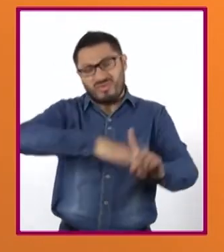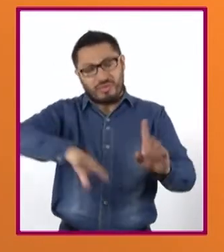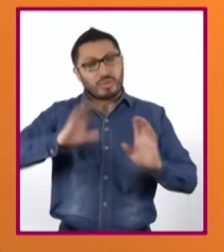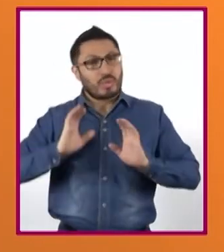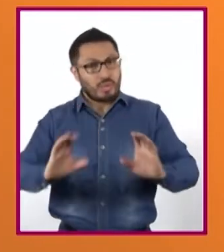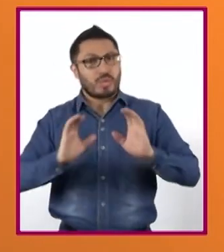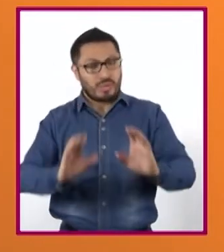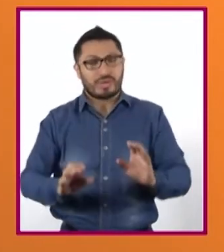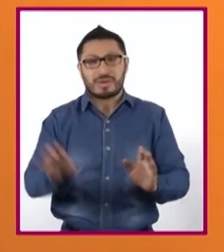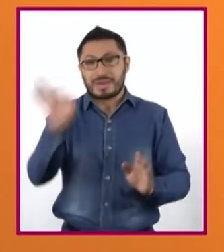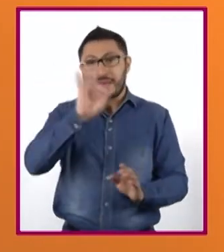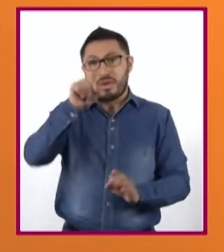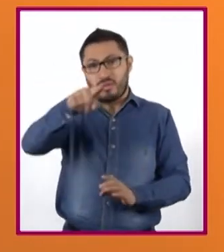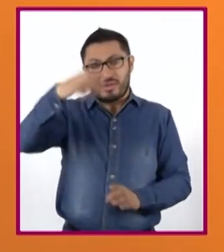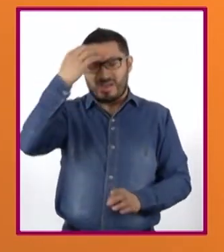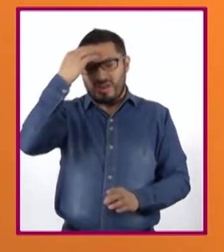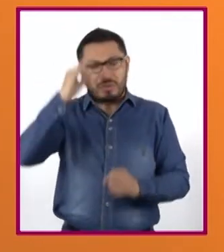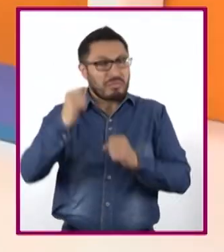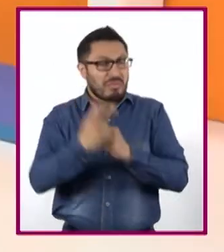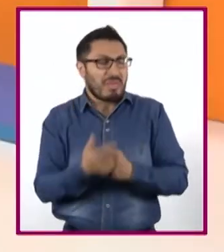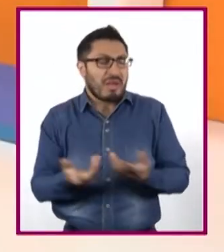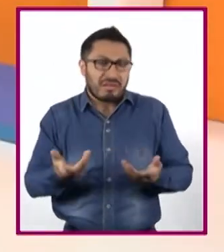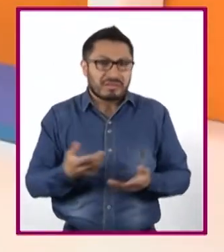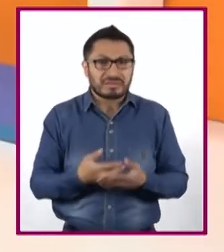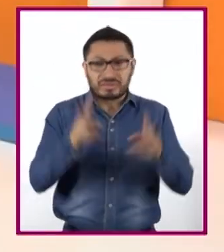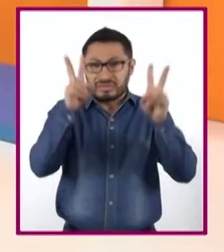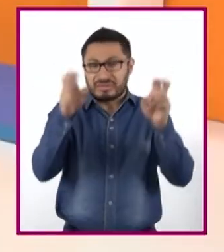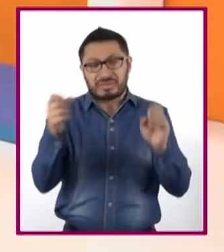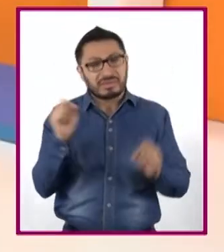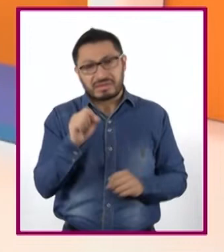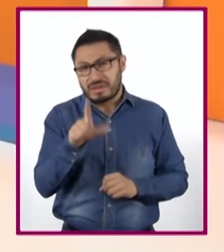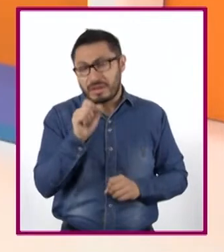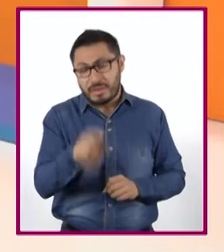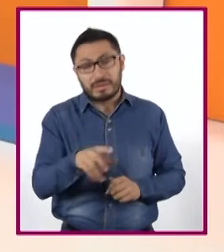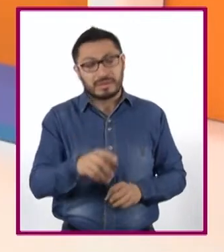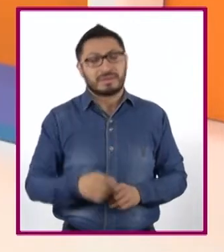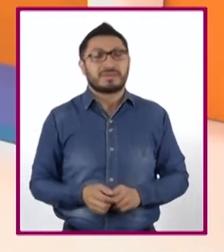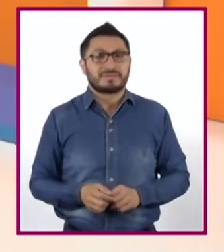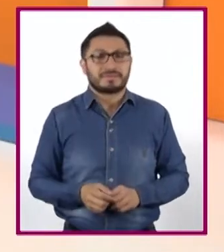una experiencia sobre estos temas. De acuerdo con la